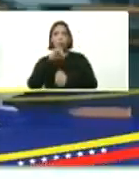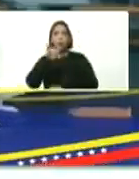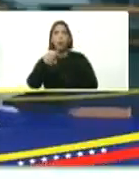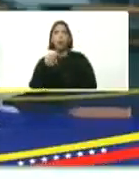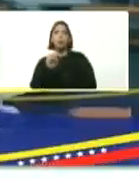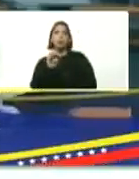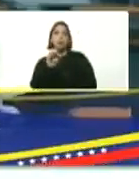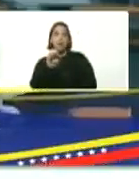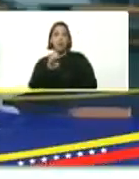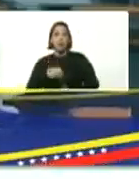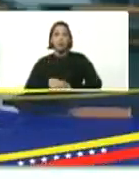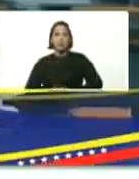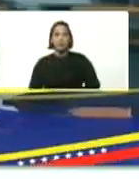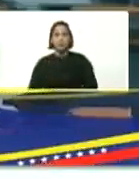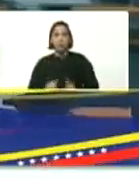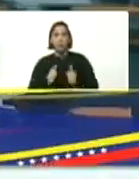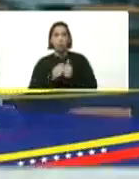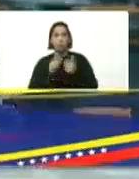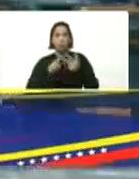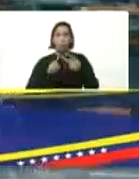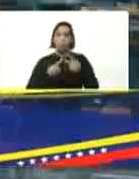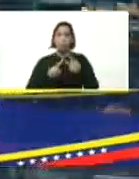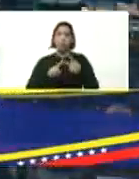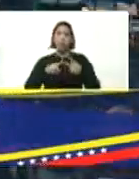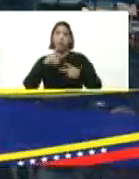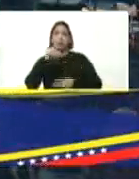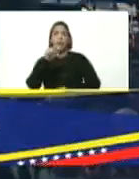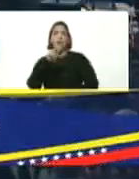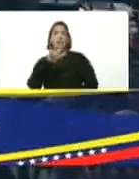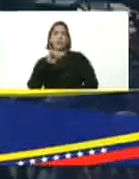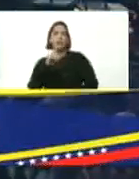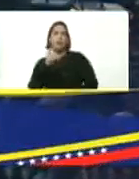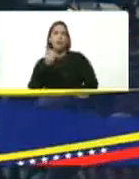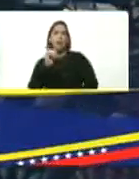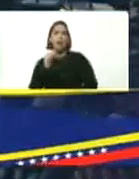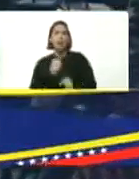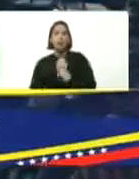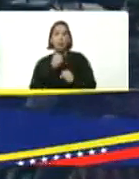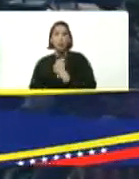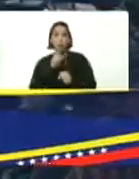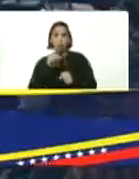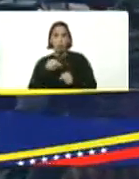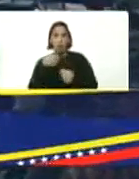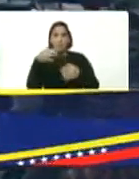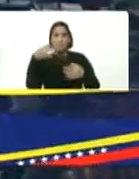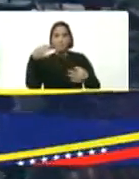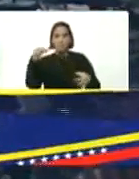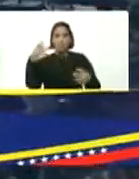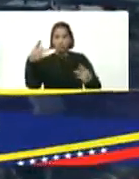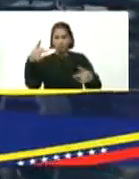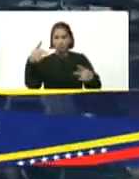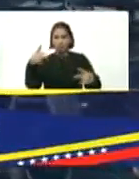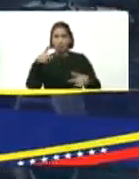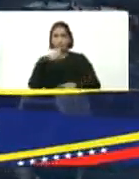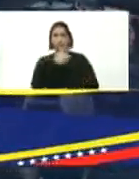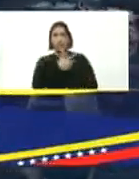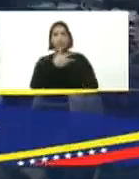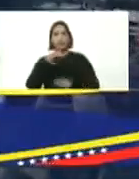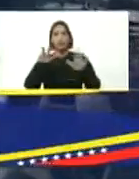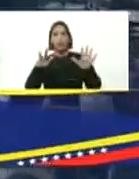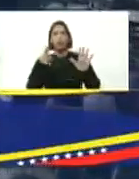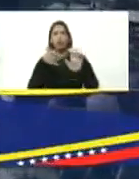Rangel, con David Nieves. Hay un trabajo también en la página 38 de Luis Rodríguez